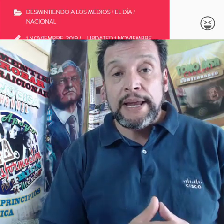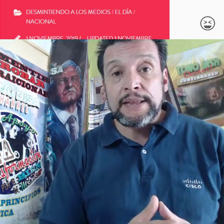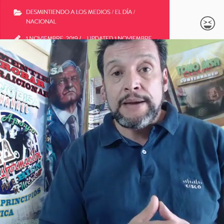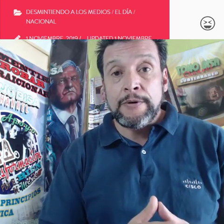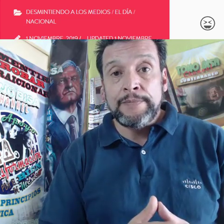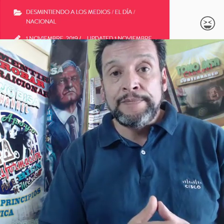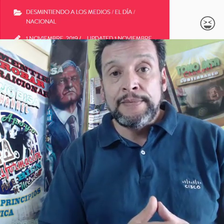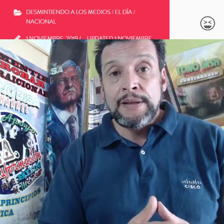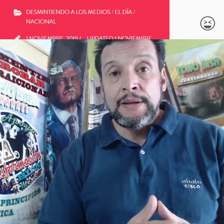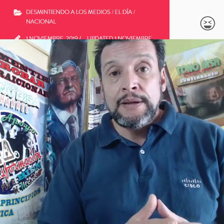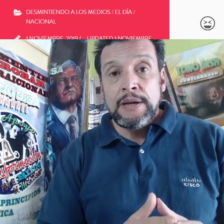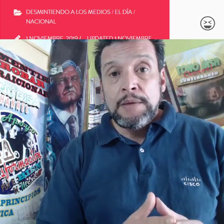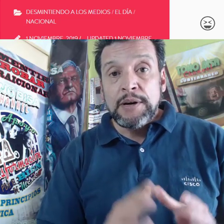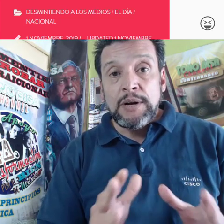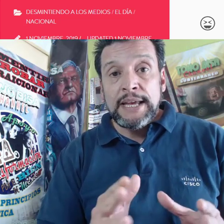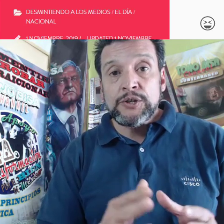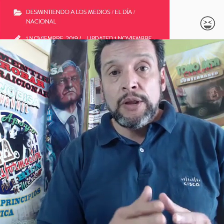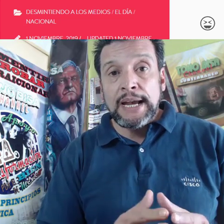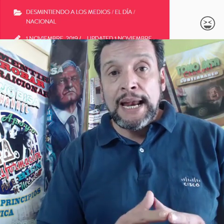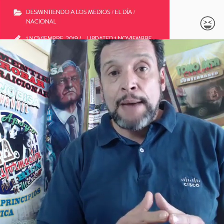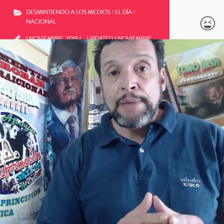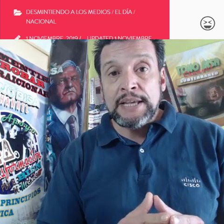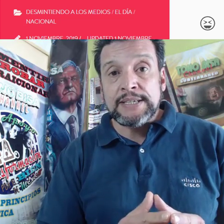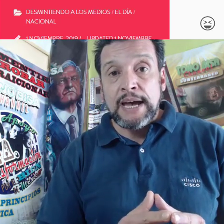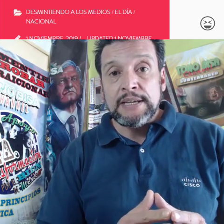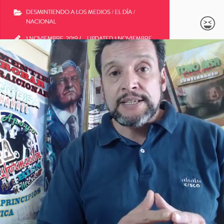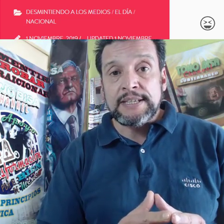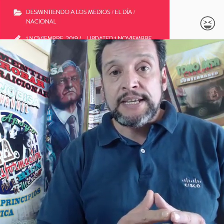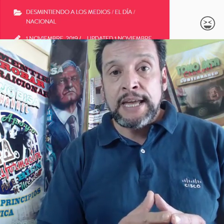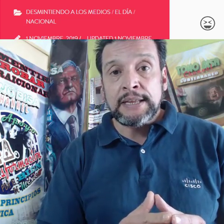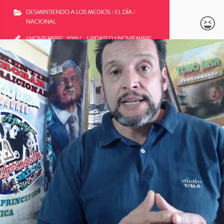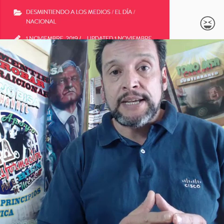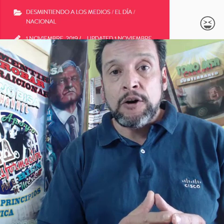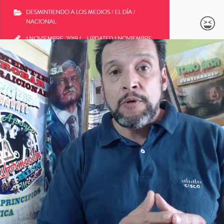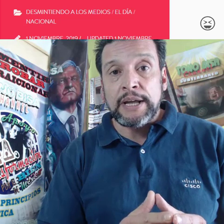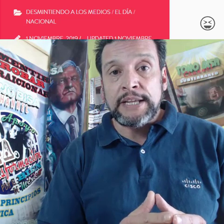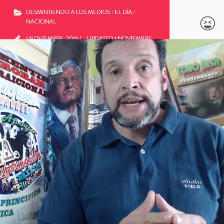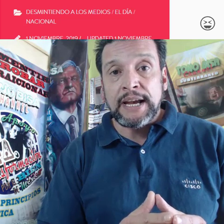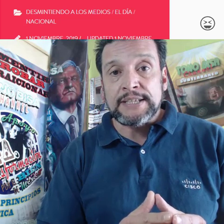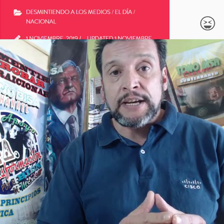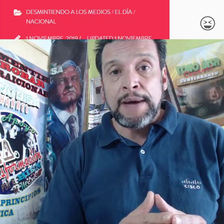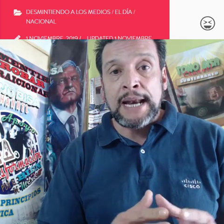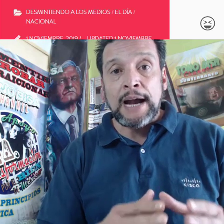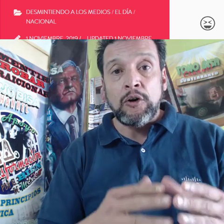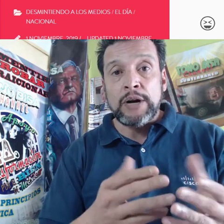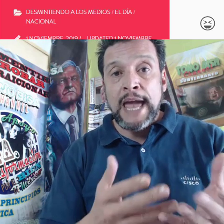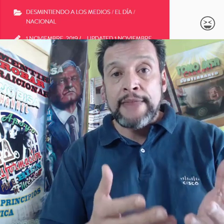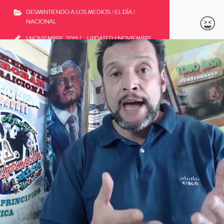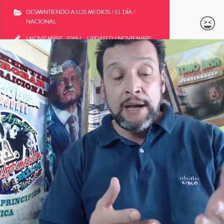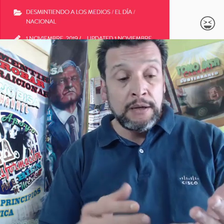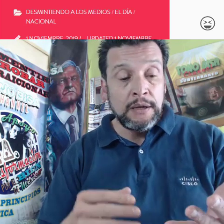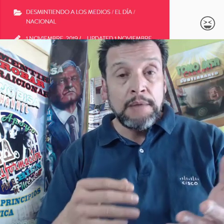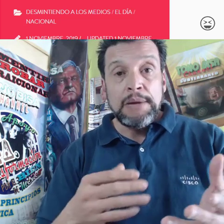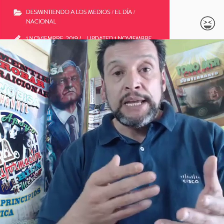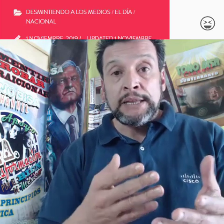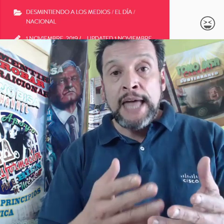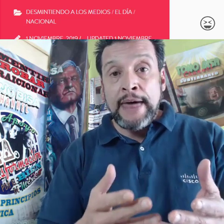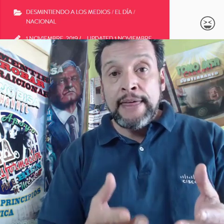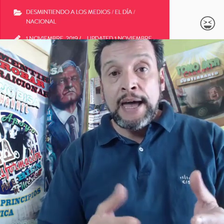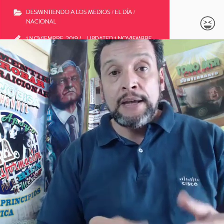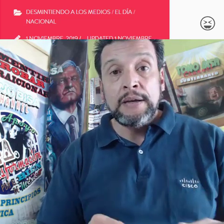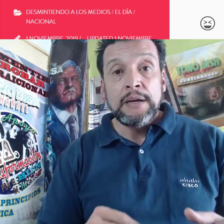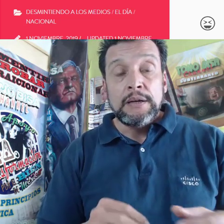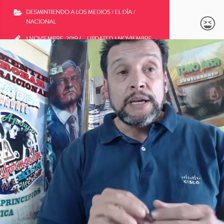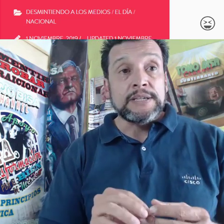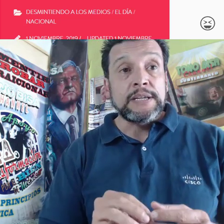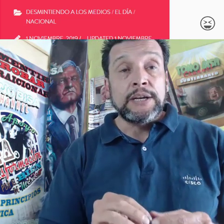del operativo. Pero el hecho de que la prensa se sienta así como que tiene que ser vanagloriada,